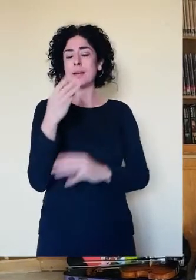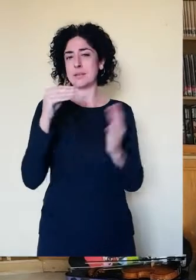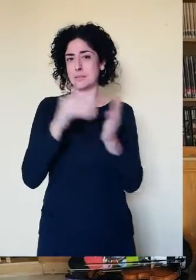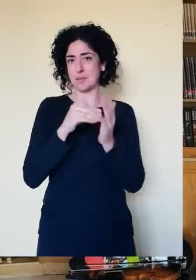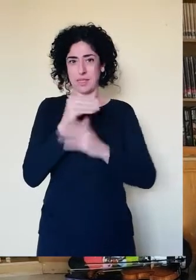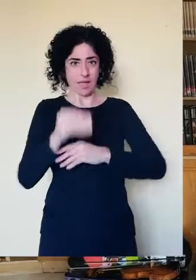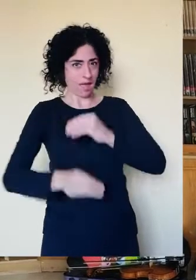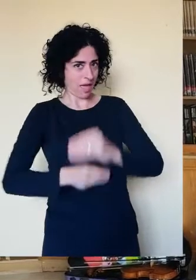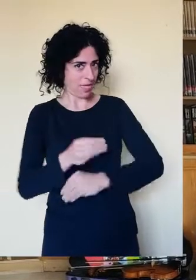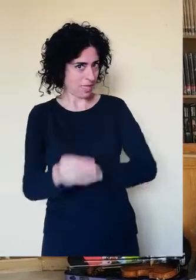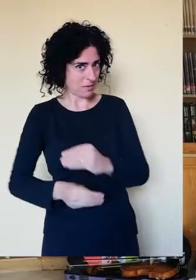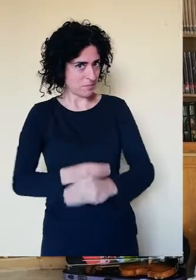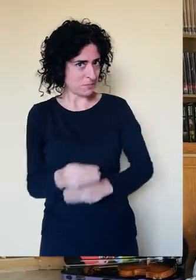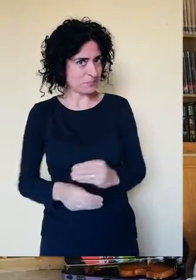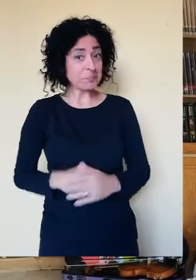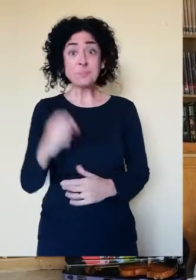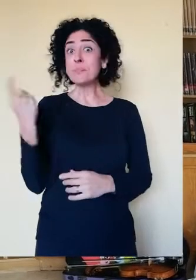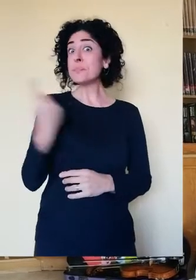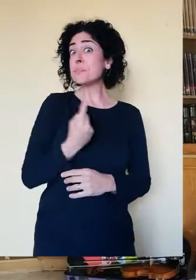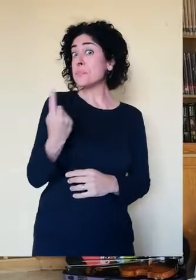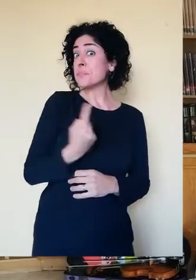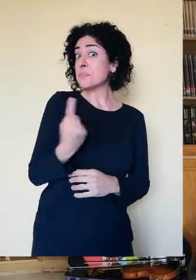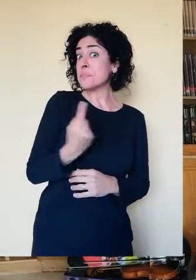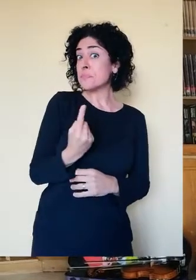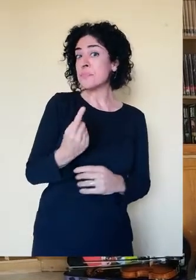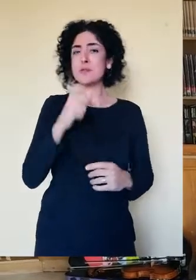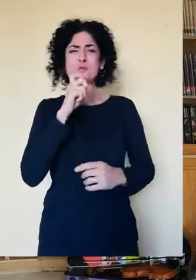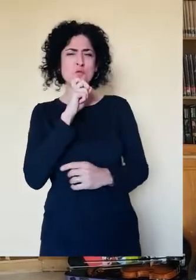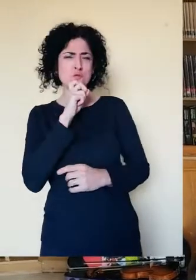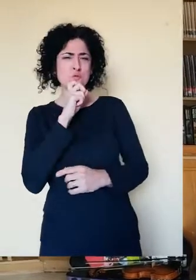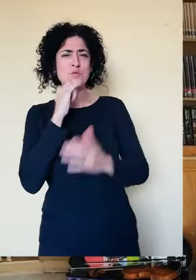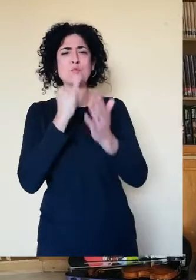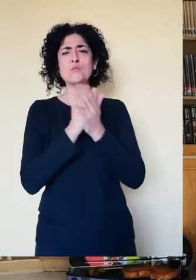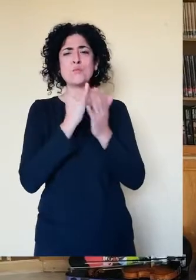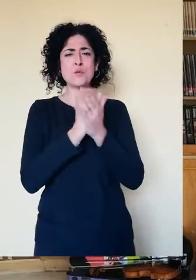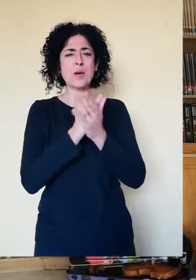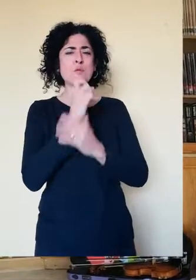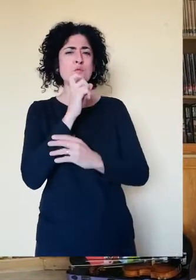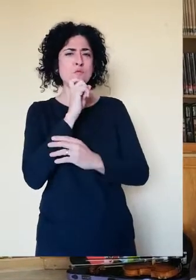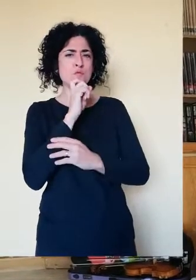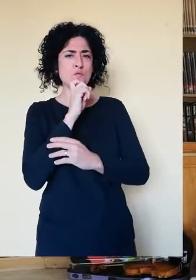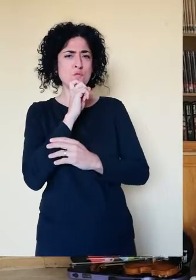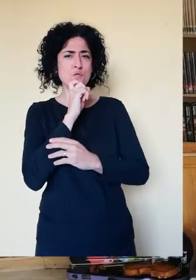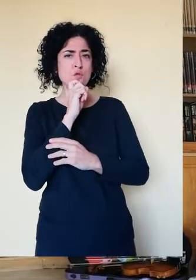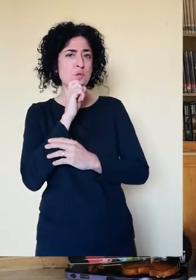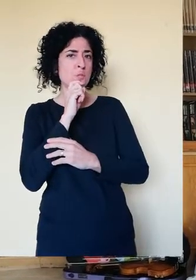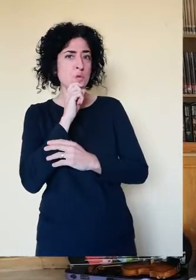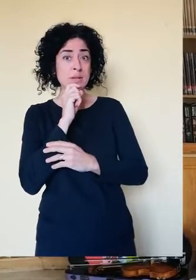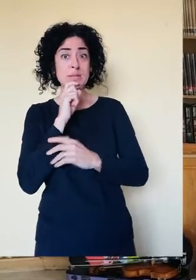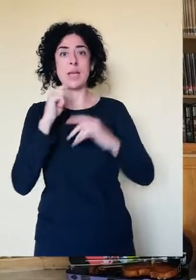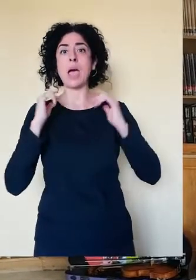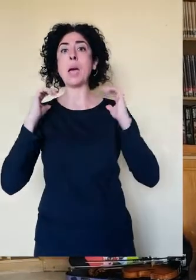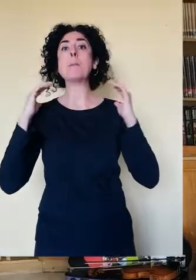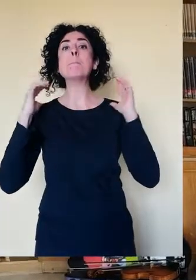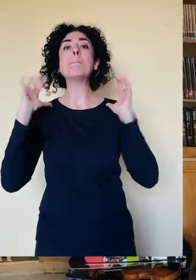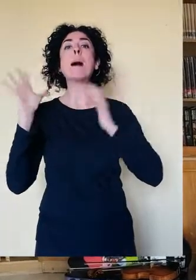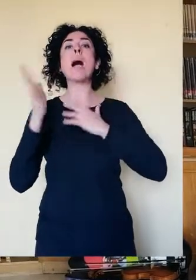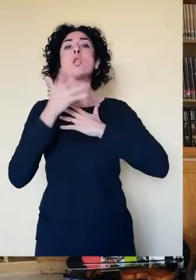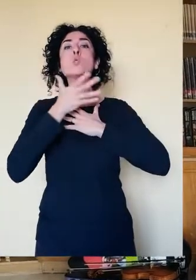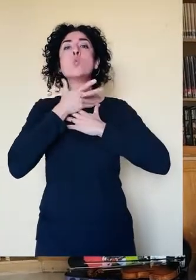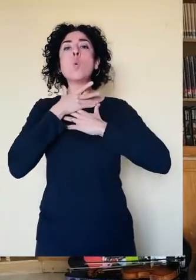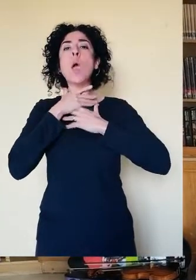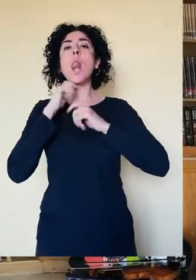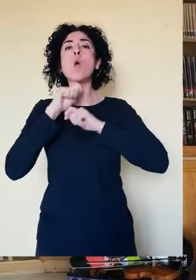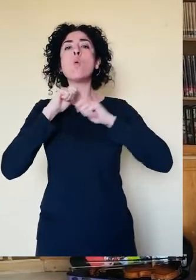hacer 3 veces. La primera vez la vamos a probar, toma Joan, con tu super